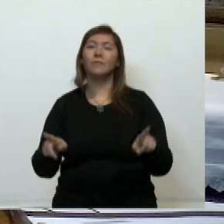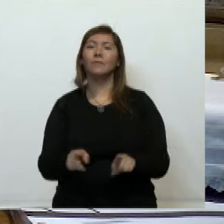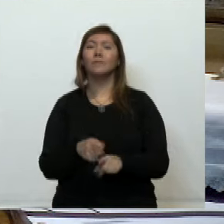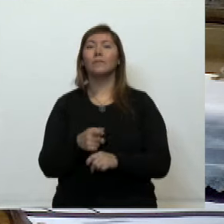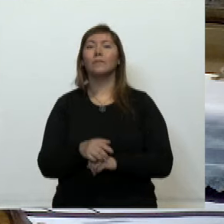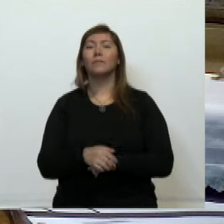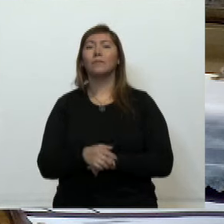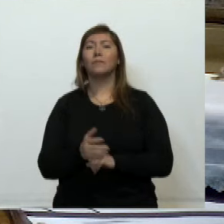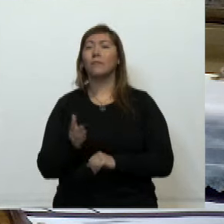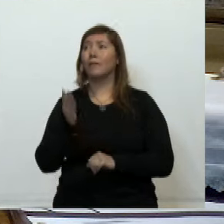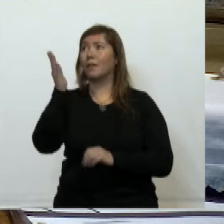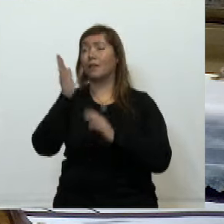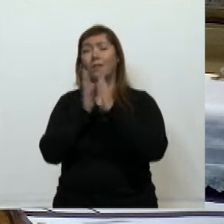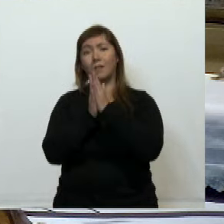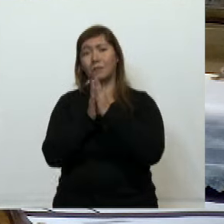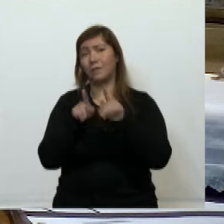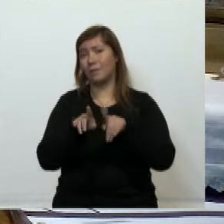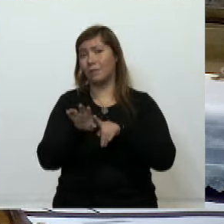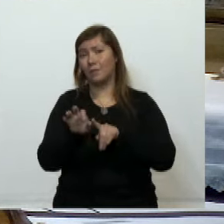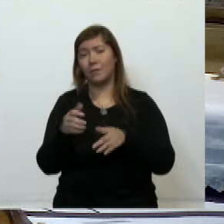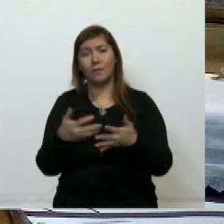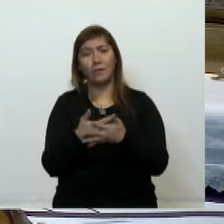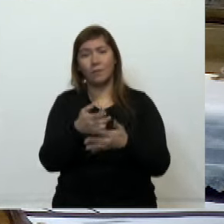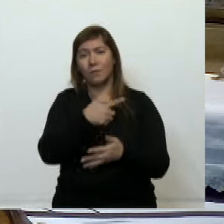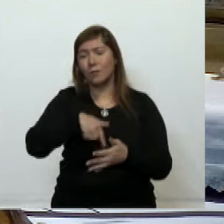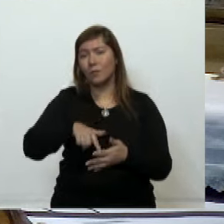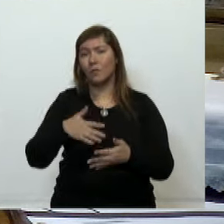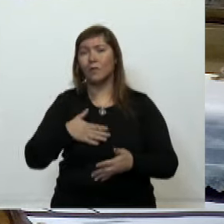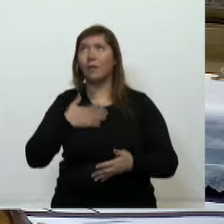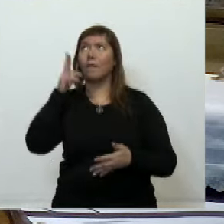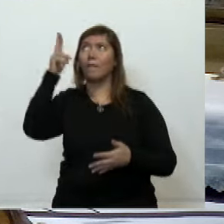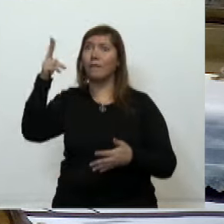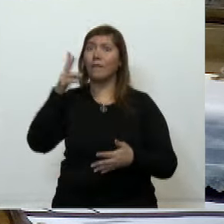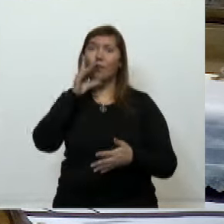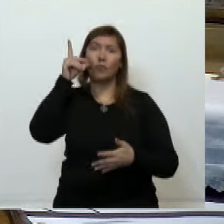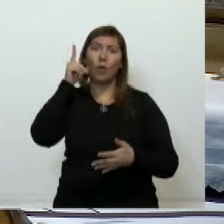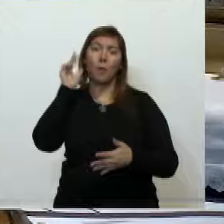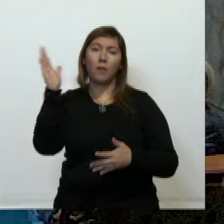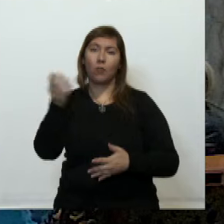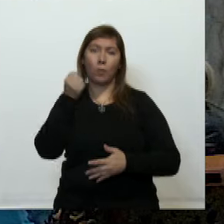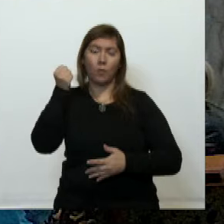Recen, hermanos, para que este sacrificio nuestro sea agradable a Dios Padre Todopoderoso.